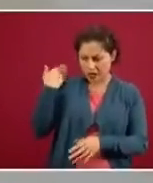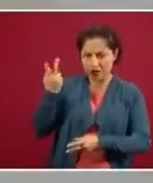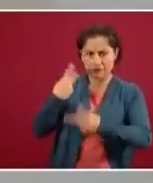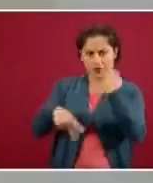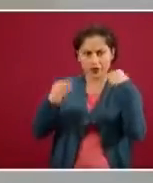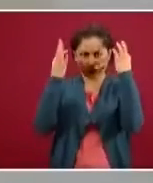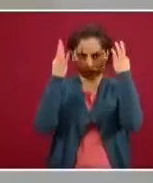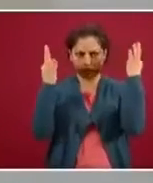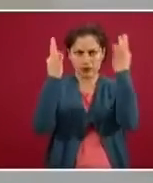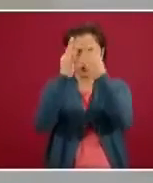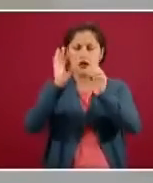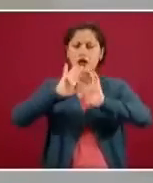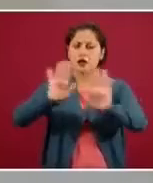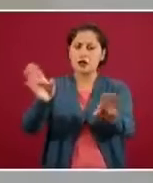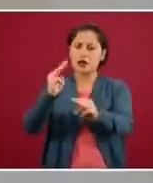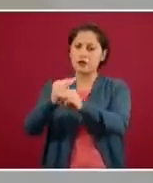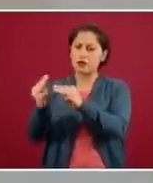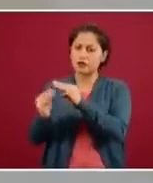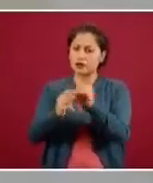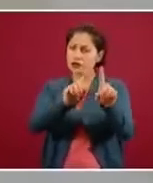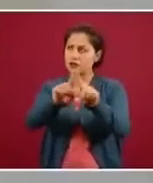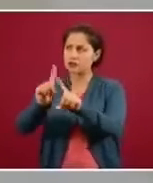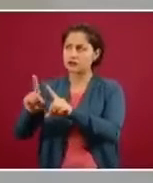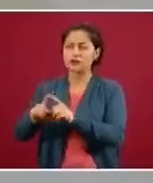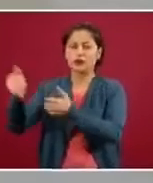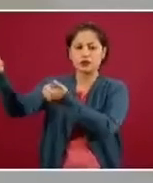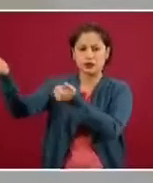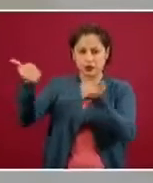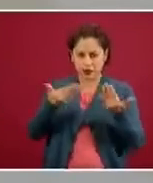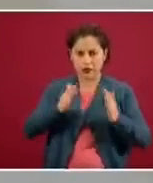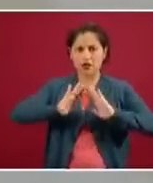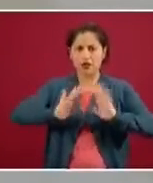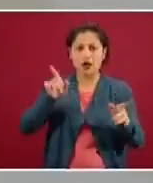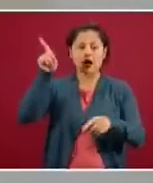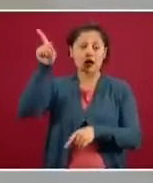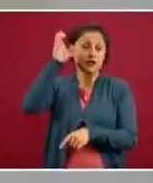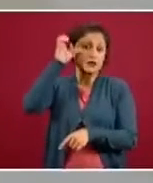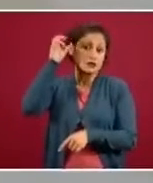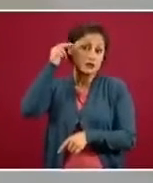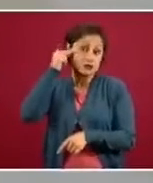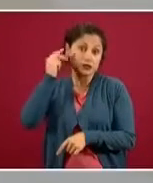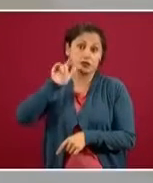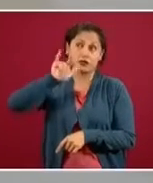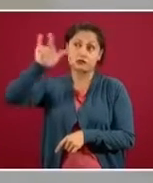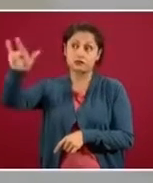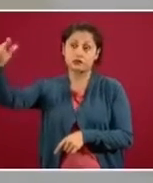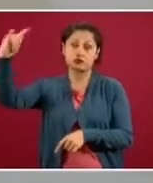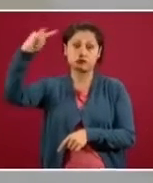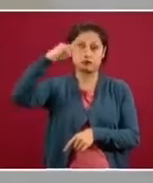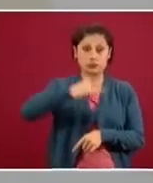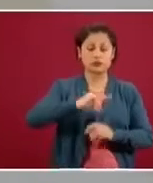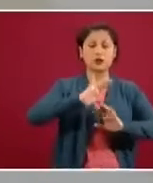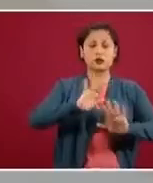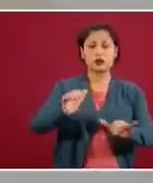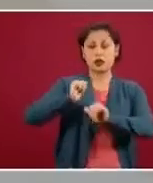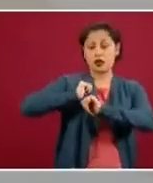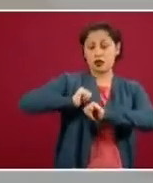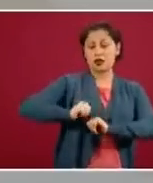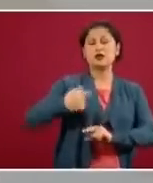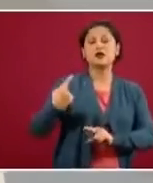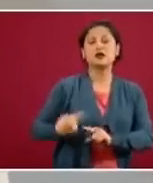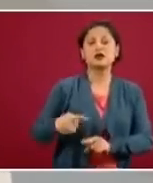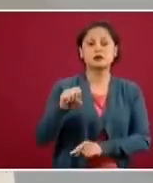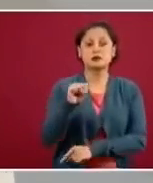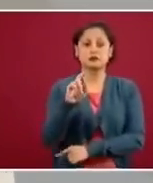de los insumos, ahorita mayormente provenientes de China, lo está coordinando la Secretaría de Relaciones